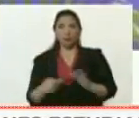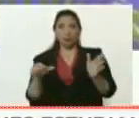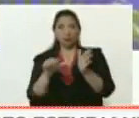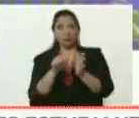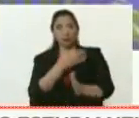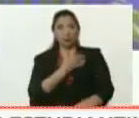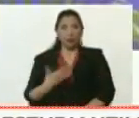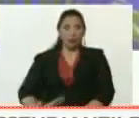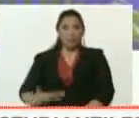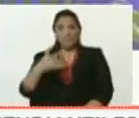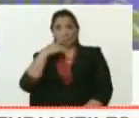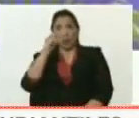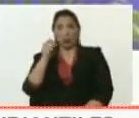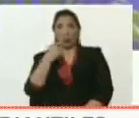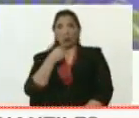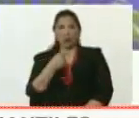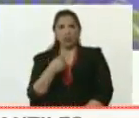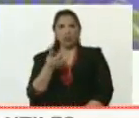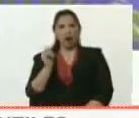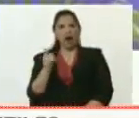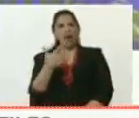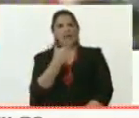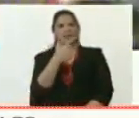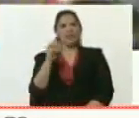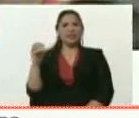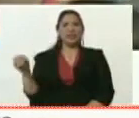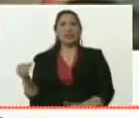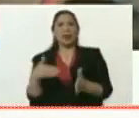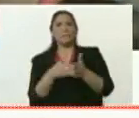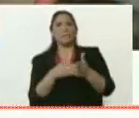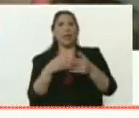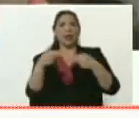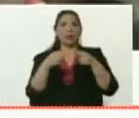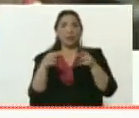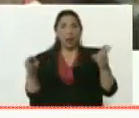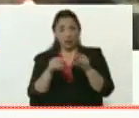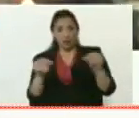presidente Nicolás Maduro ha dicho, ahí tienen 300.000 hectáreas de tierra,